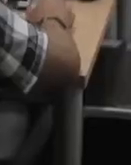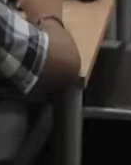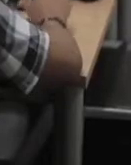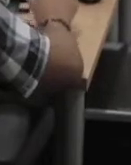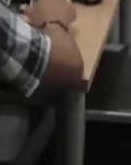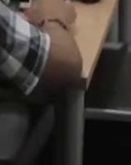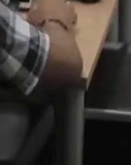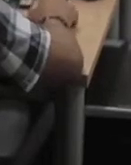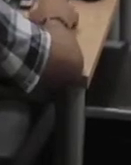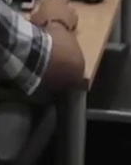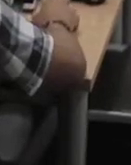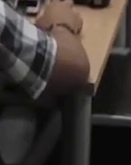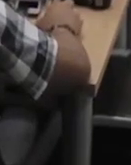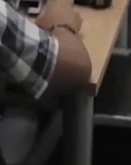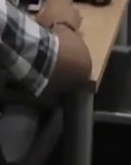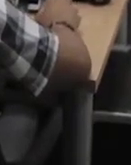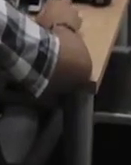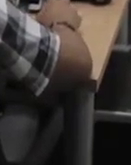y para